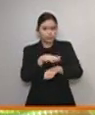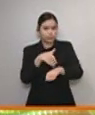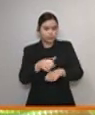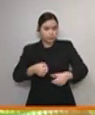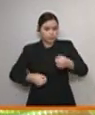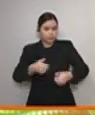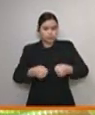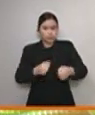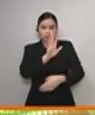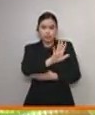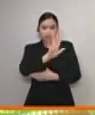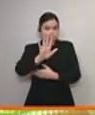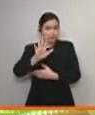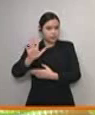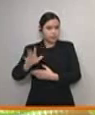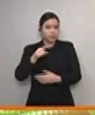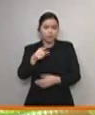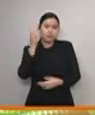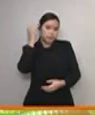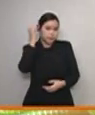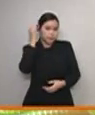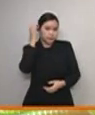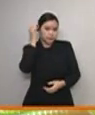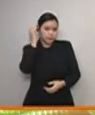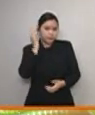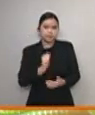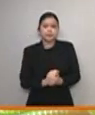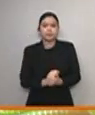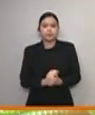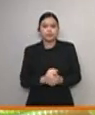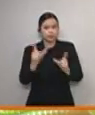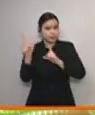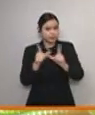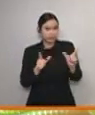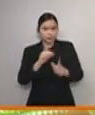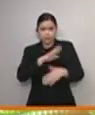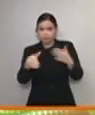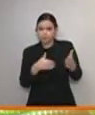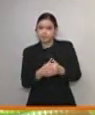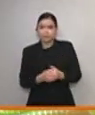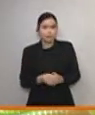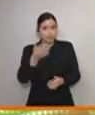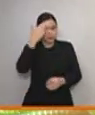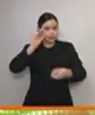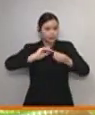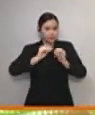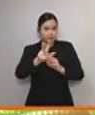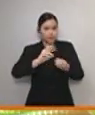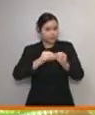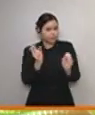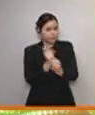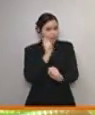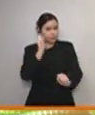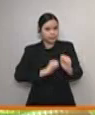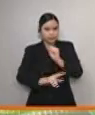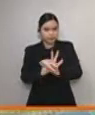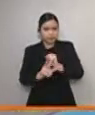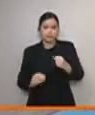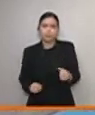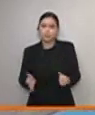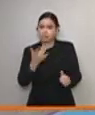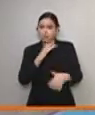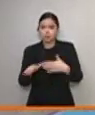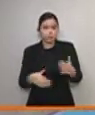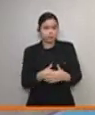al 555 desde tu teléfono móvil. Preparados porque vamos a seleccionar tus tres números favoritos de Pega 3.